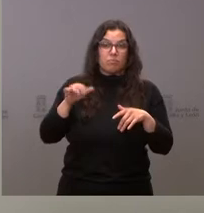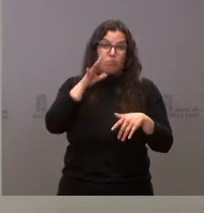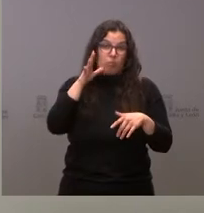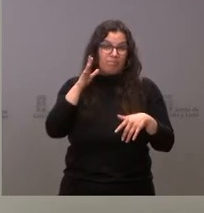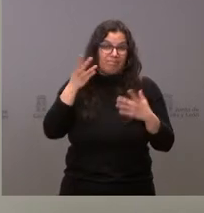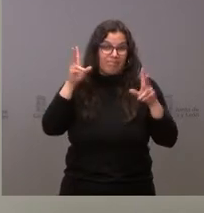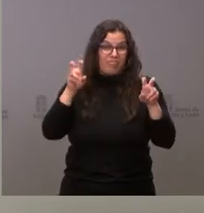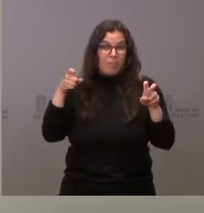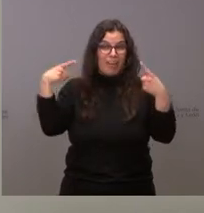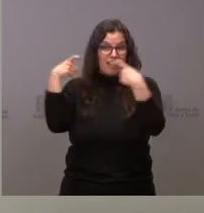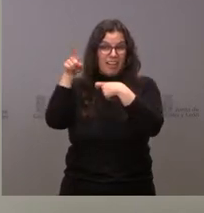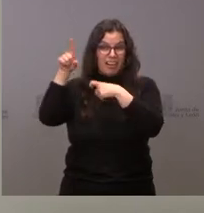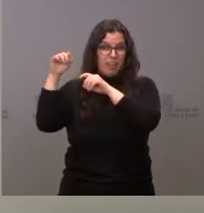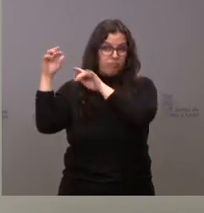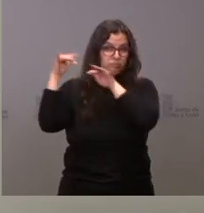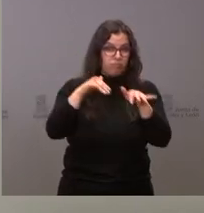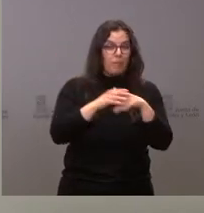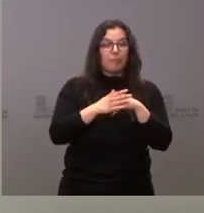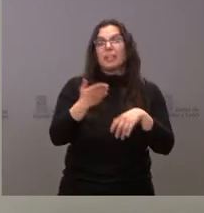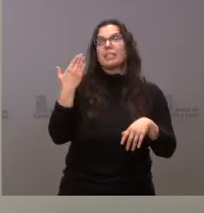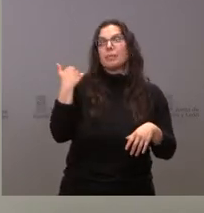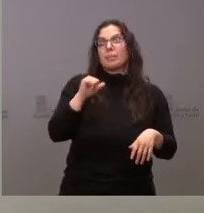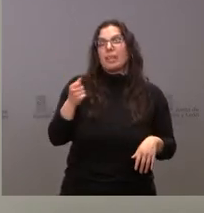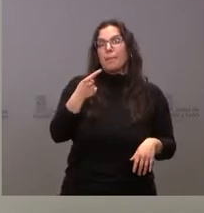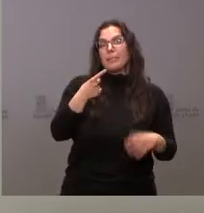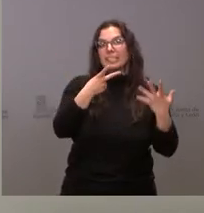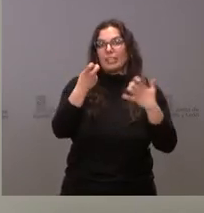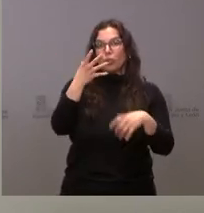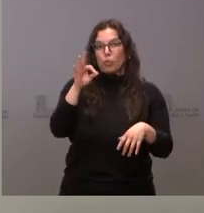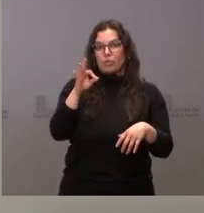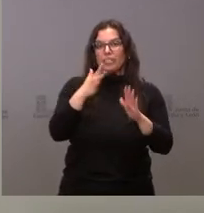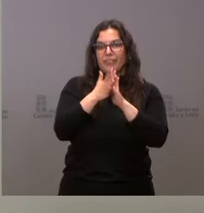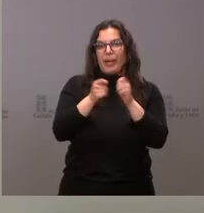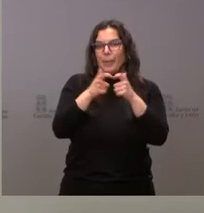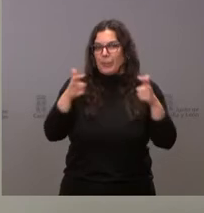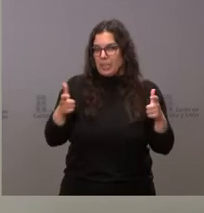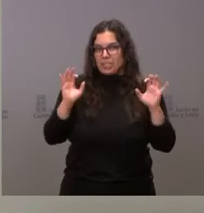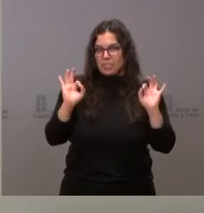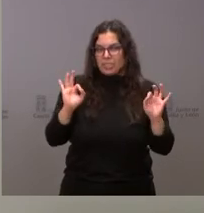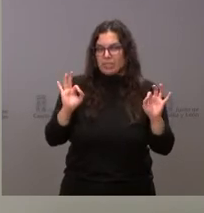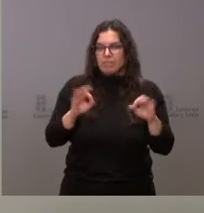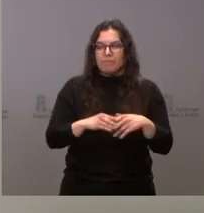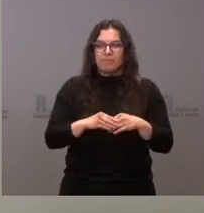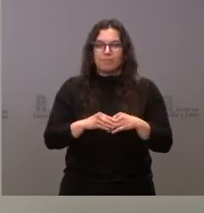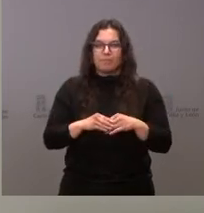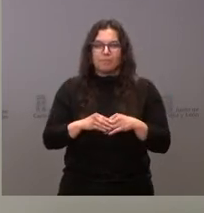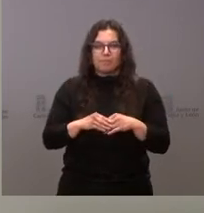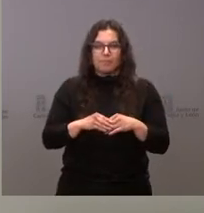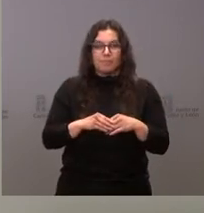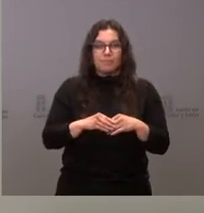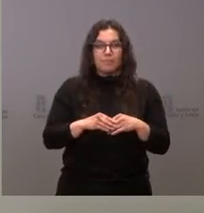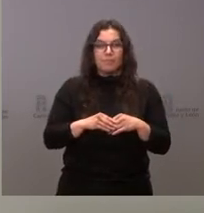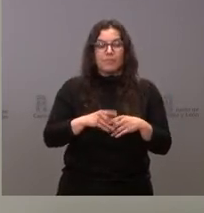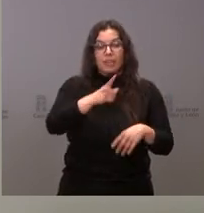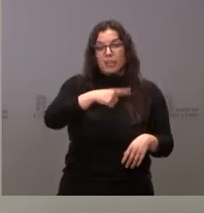invasión en la semana anterior a 1750 con lo cual se sigue aumentando el ritmo de personas de esas